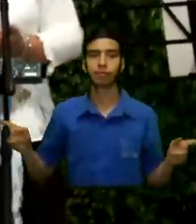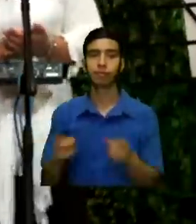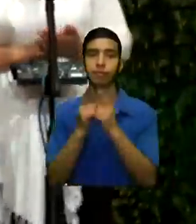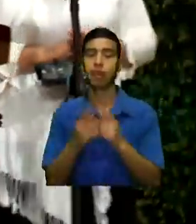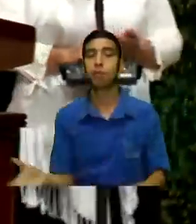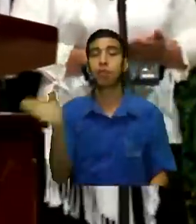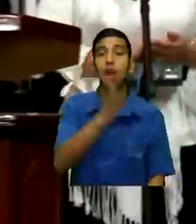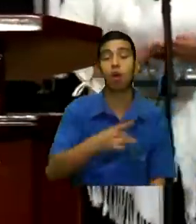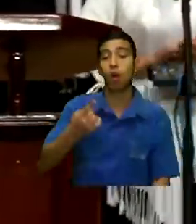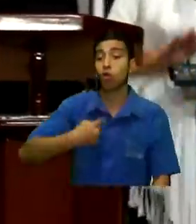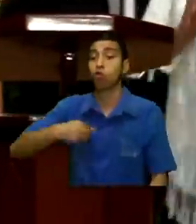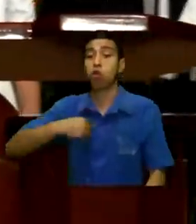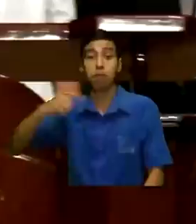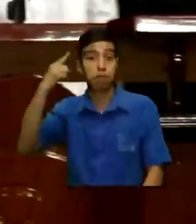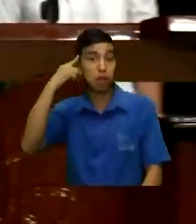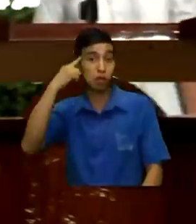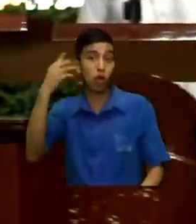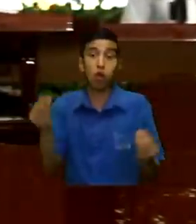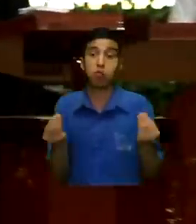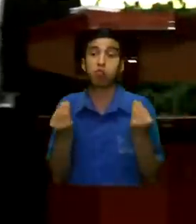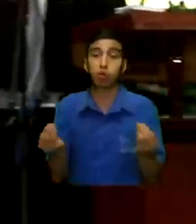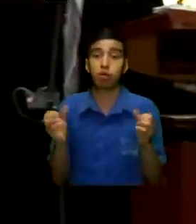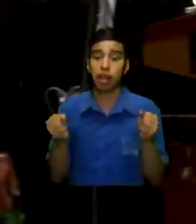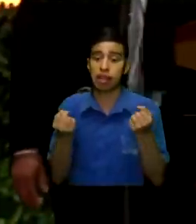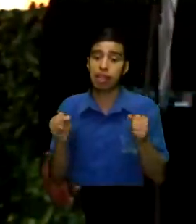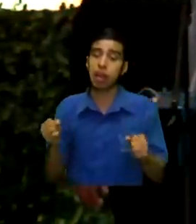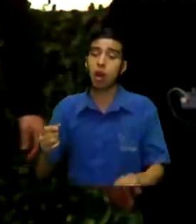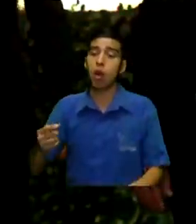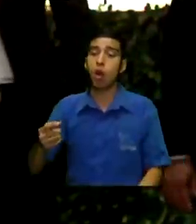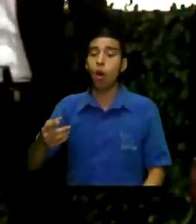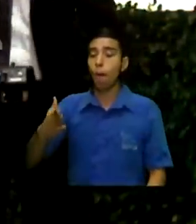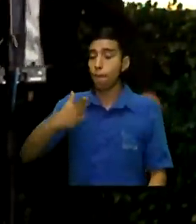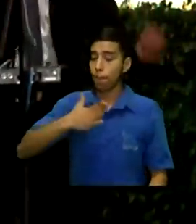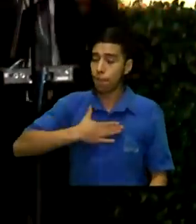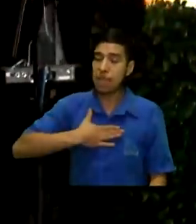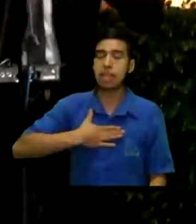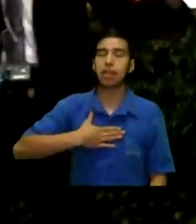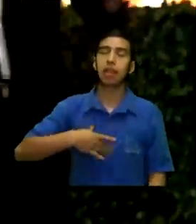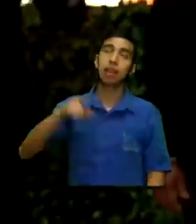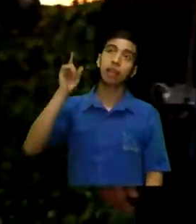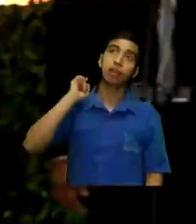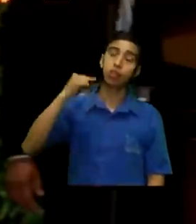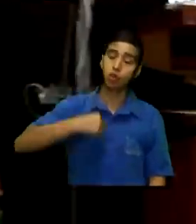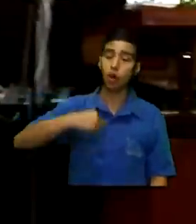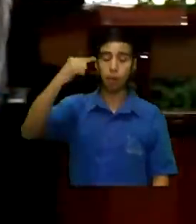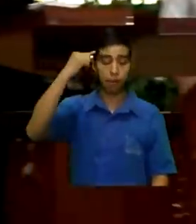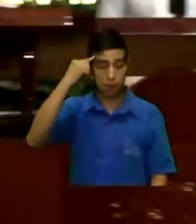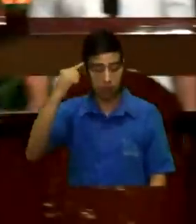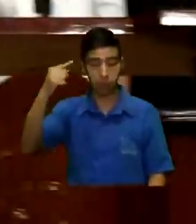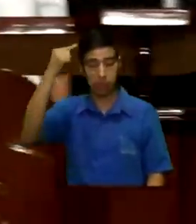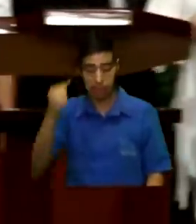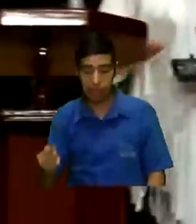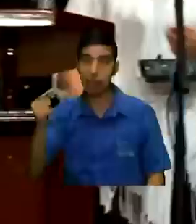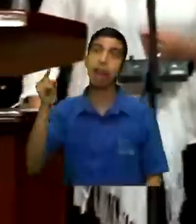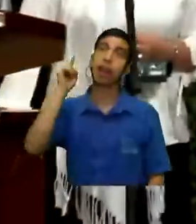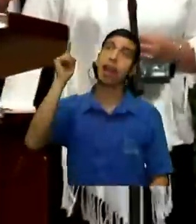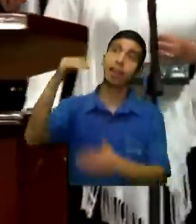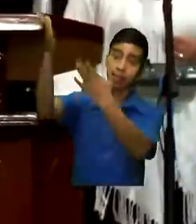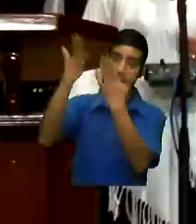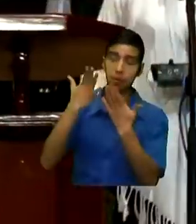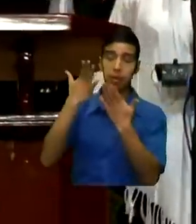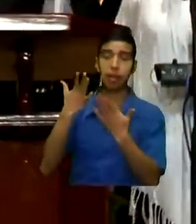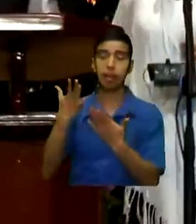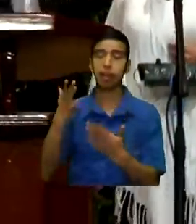Cuando pienso en lo mucho que hizo por mí, cuando pienso en el día que me libero, quiero cantar,